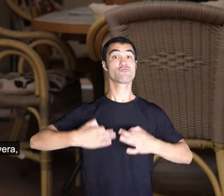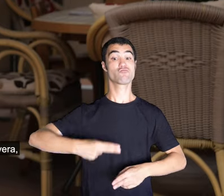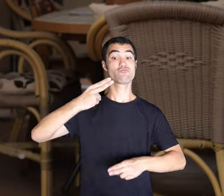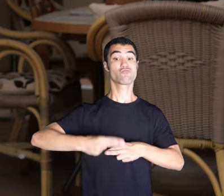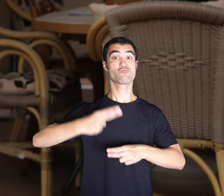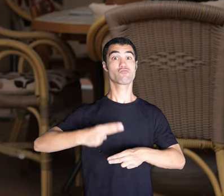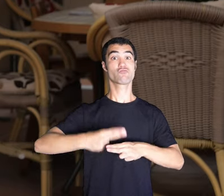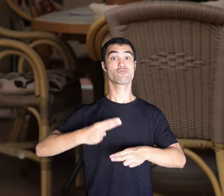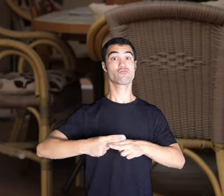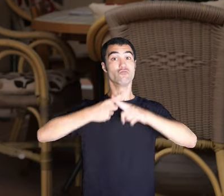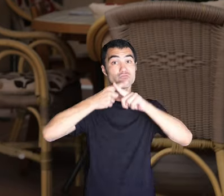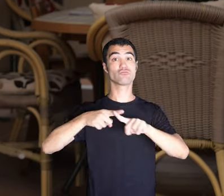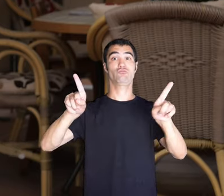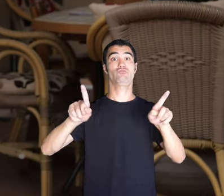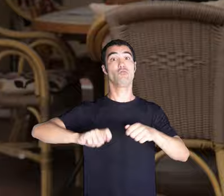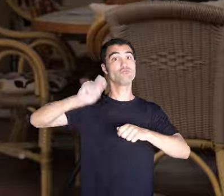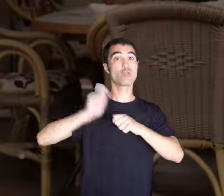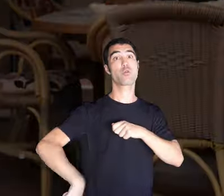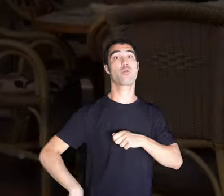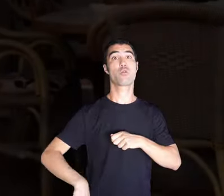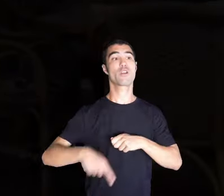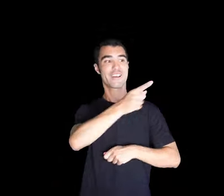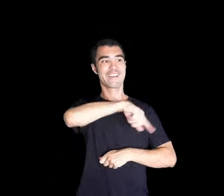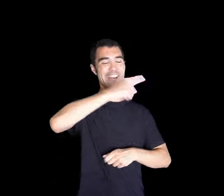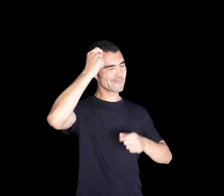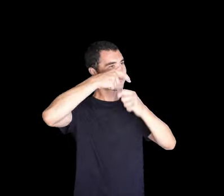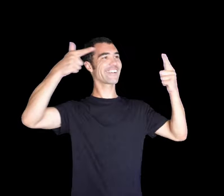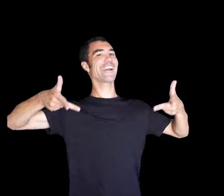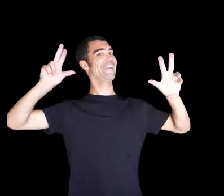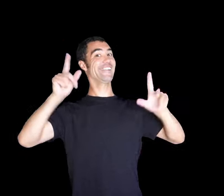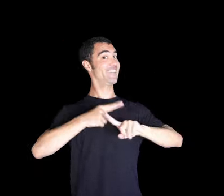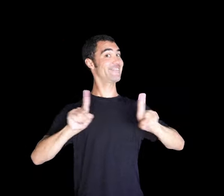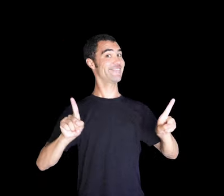severa, ¿eh? Muy diferentes de lo que se imaginaban, ¿eh?